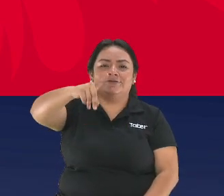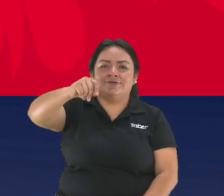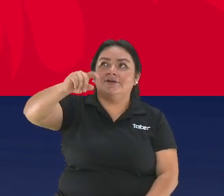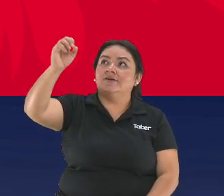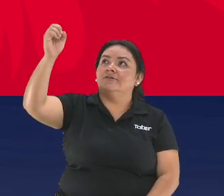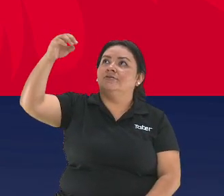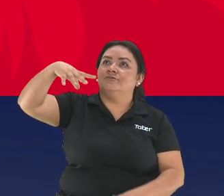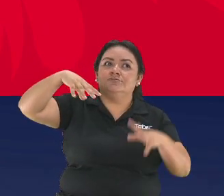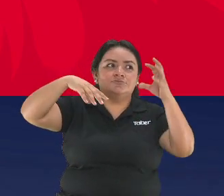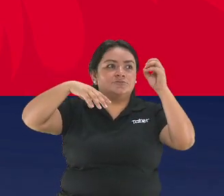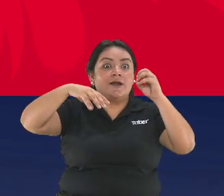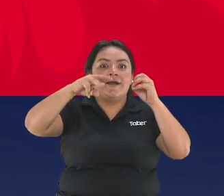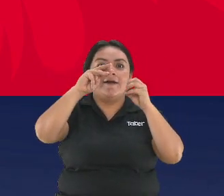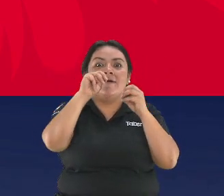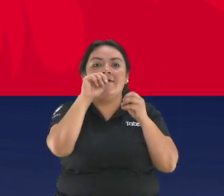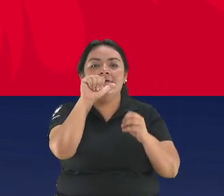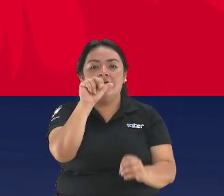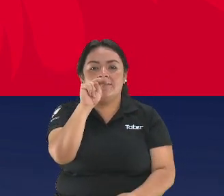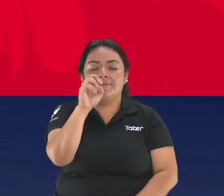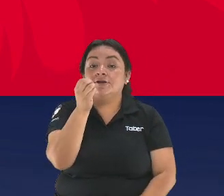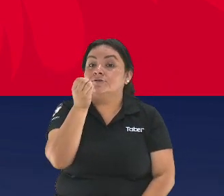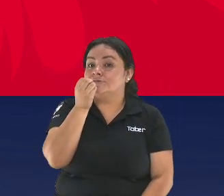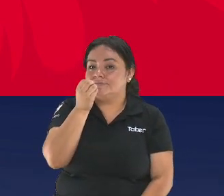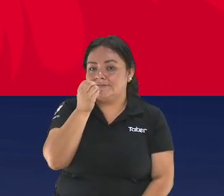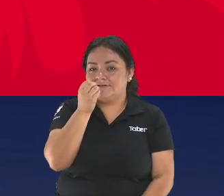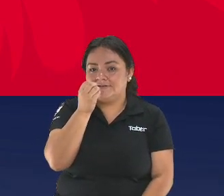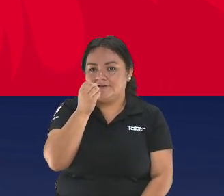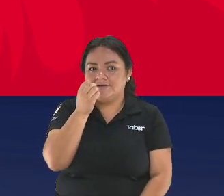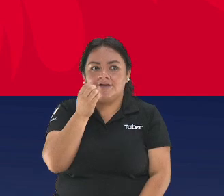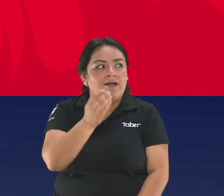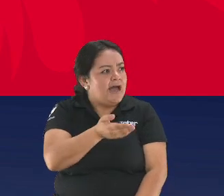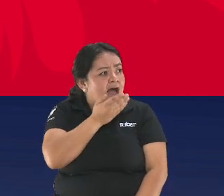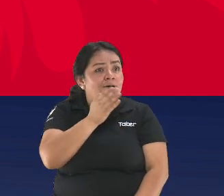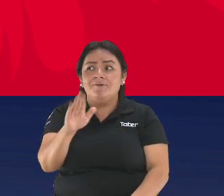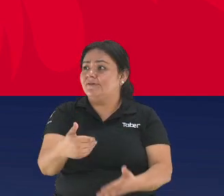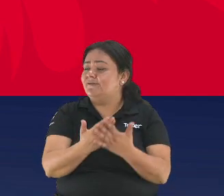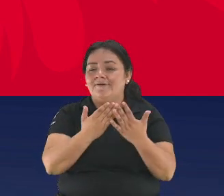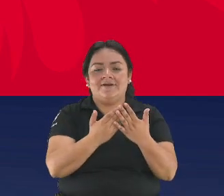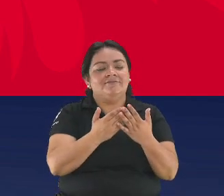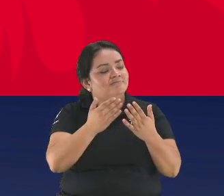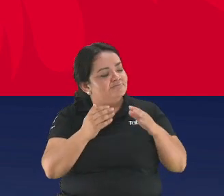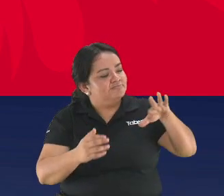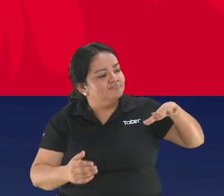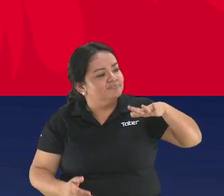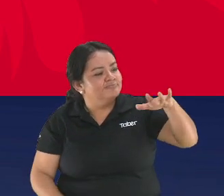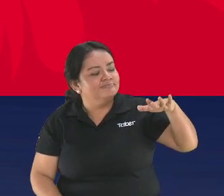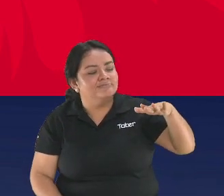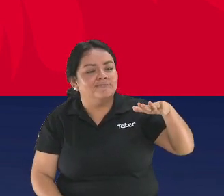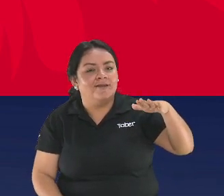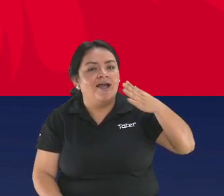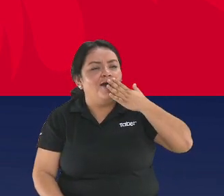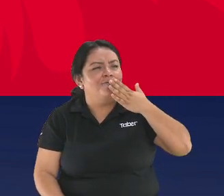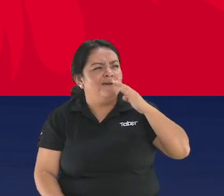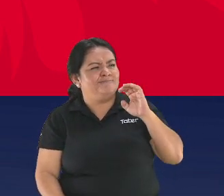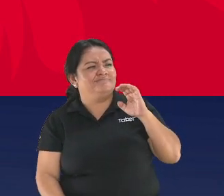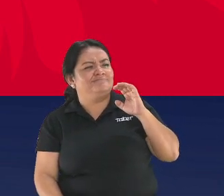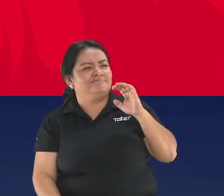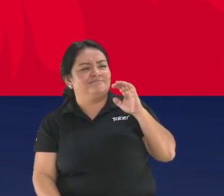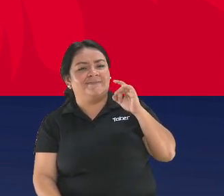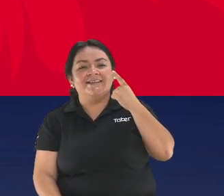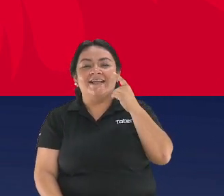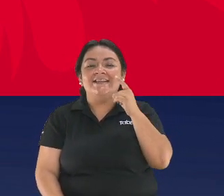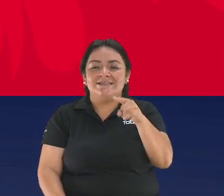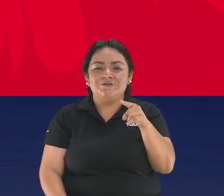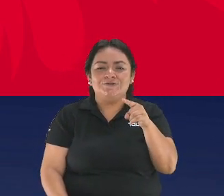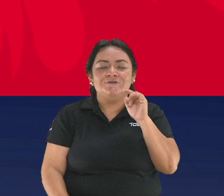no había agua es un desierto lo llevó ahí y tomaron las aguas amargas y quizás el agua que está ahorita